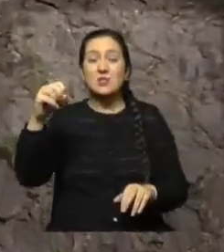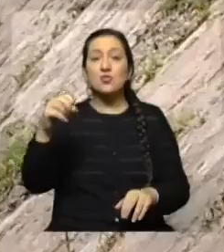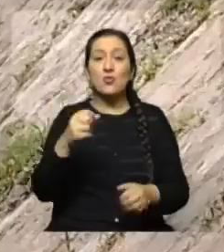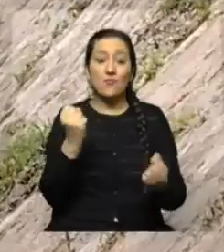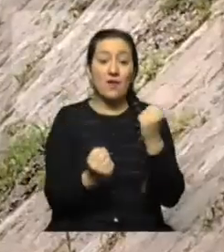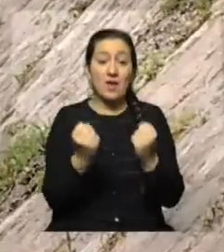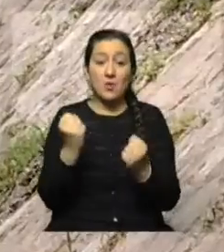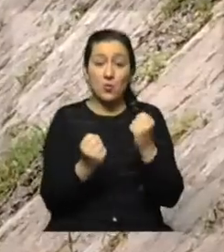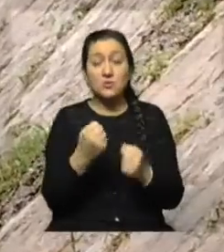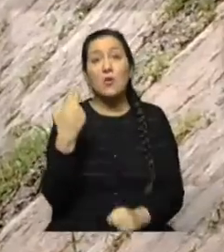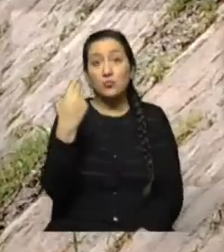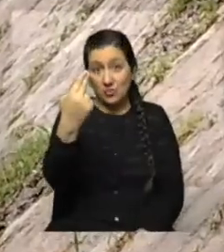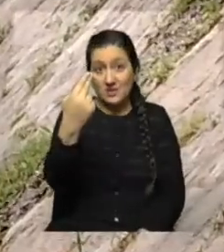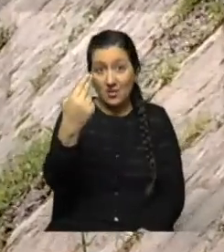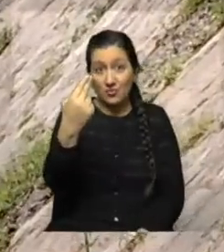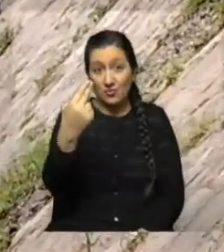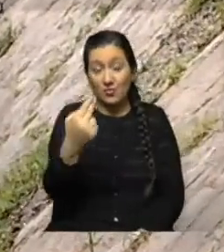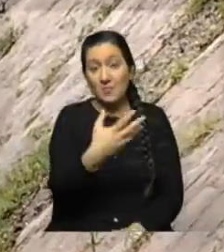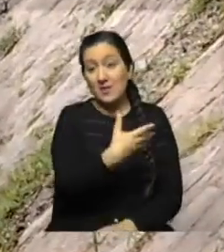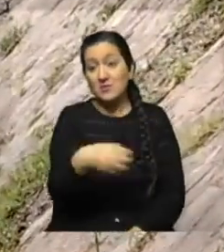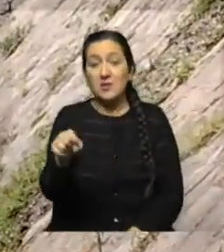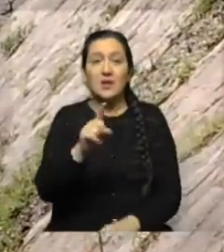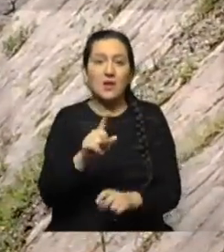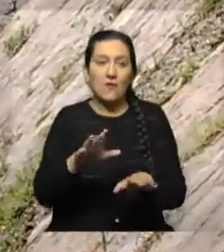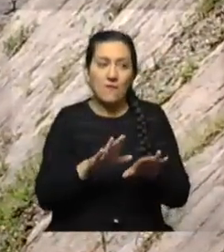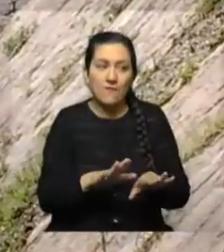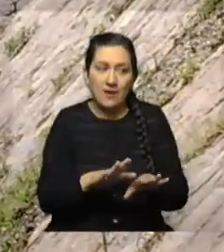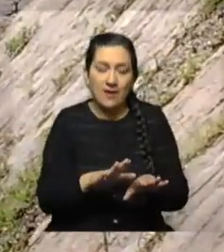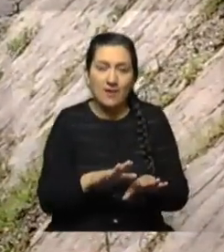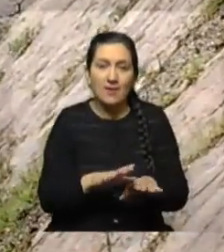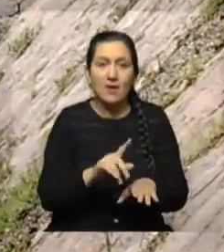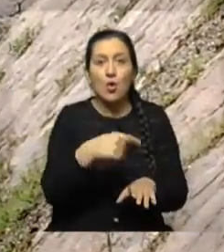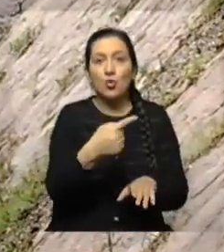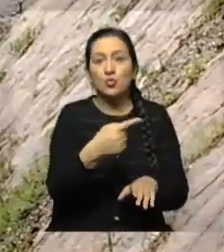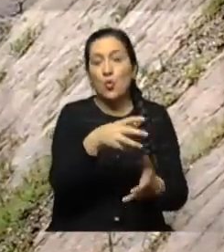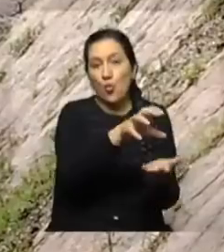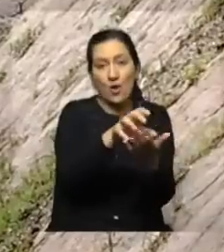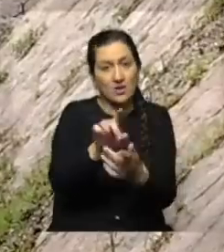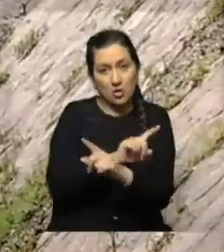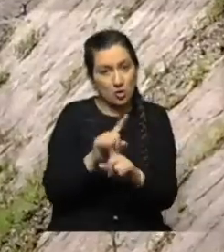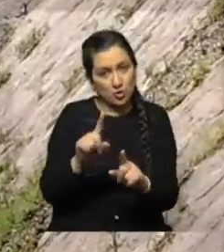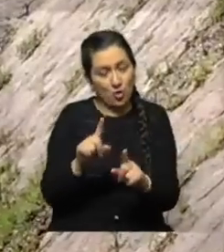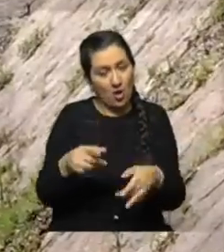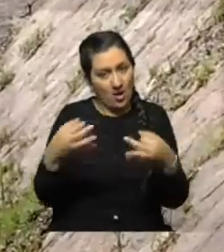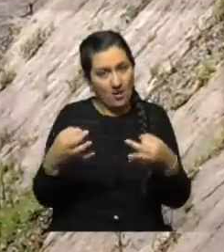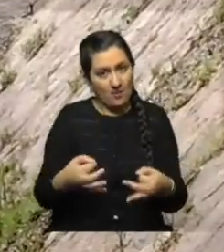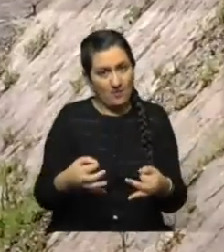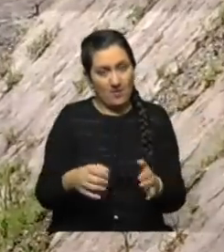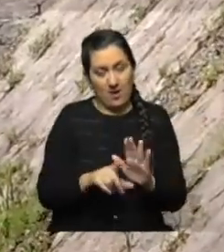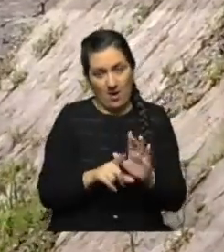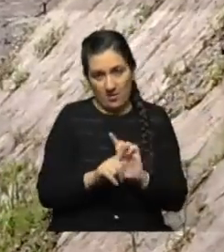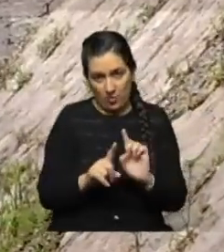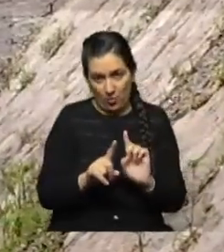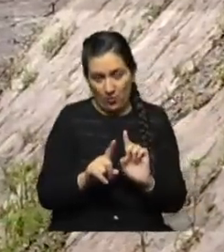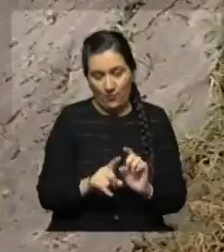para el transporte de residuos de manera que no se detengan en alguno de los 220 sitios ilegales de Destino final de residuos que la